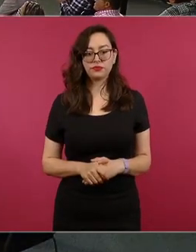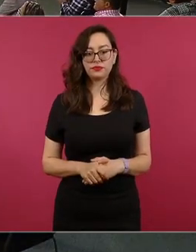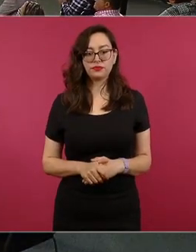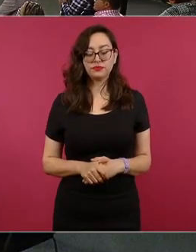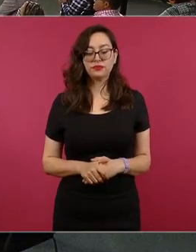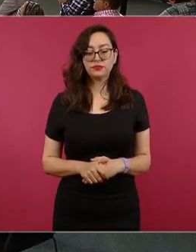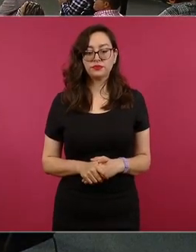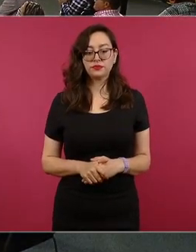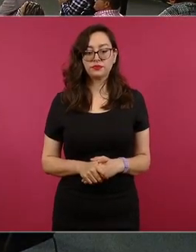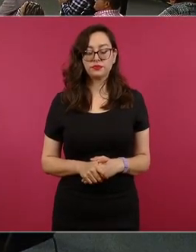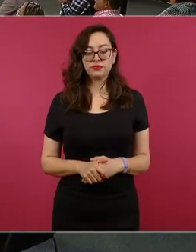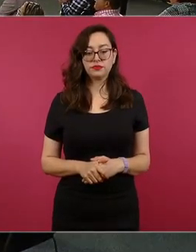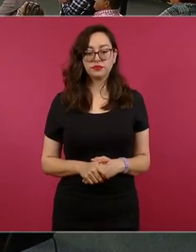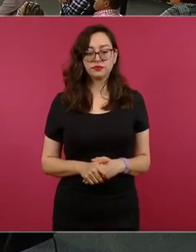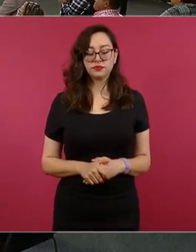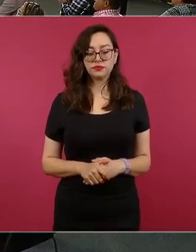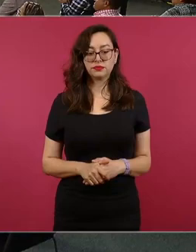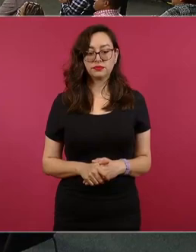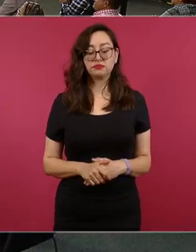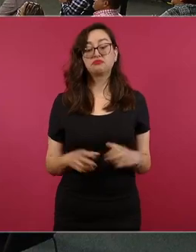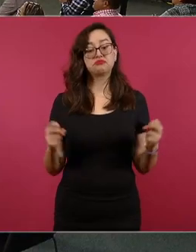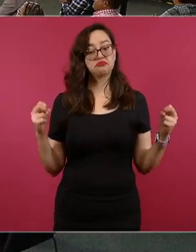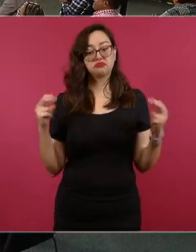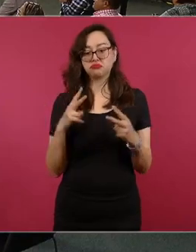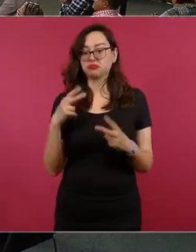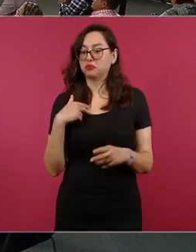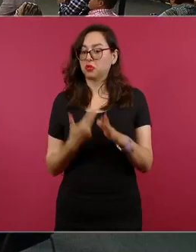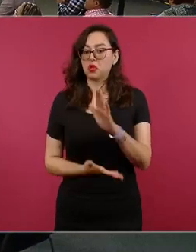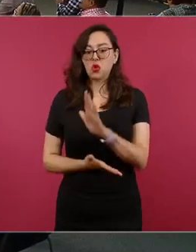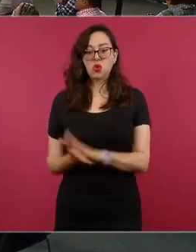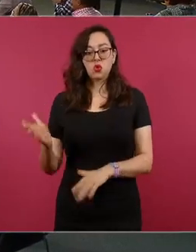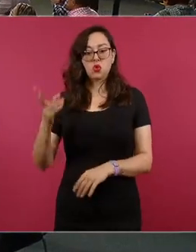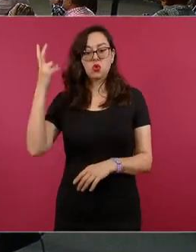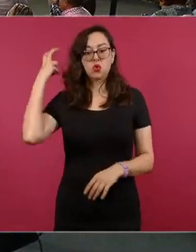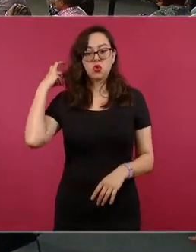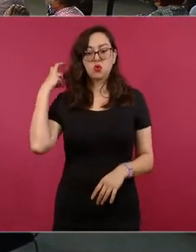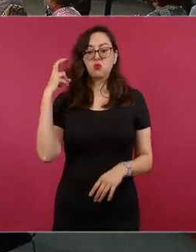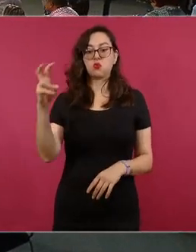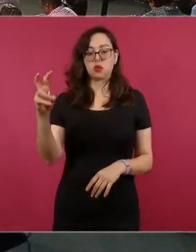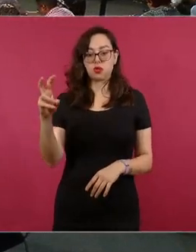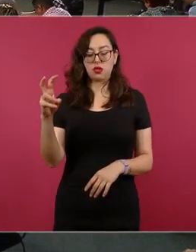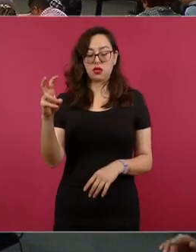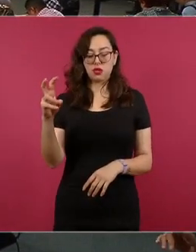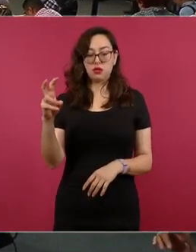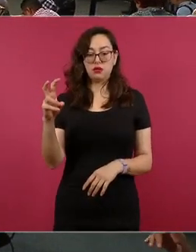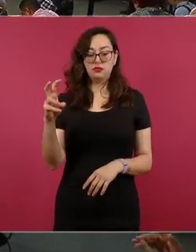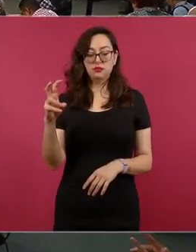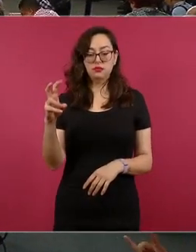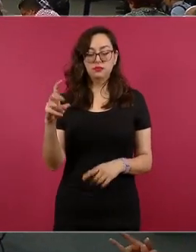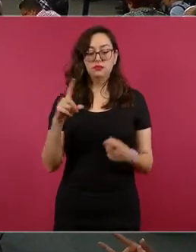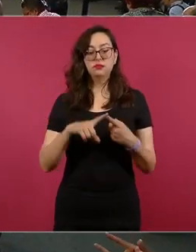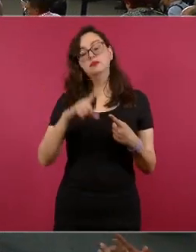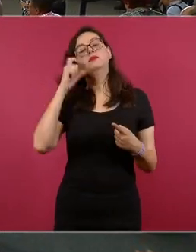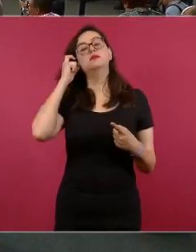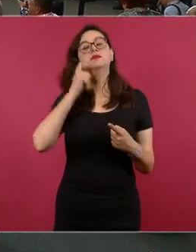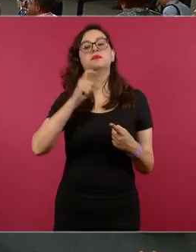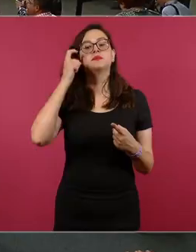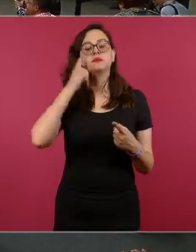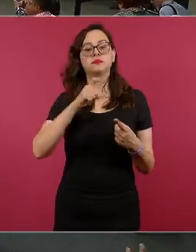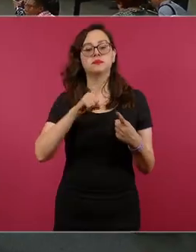pues nos vemos y vamos a una gira que incluye Guerrero,